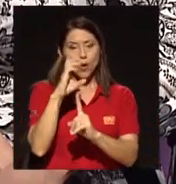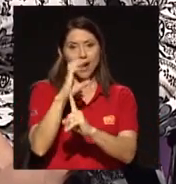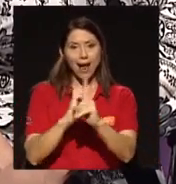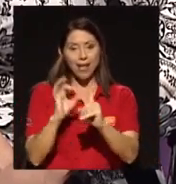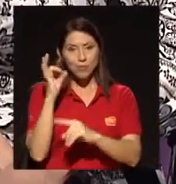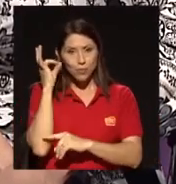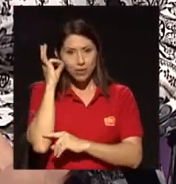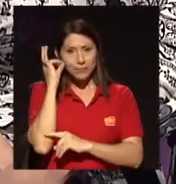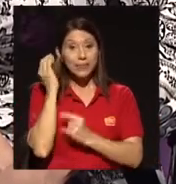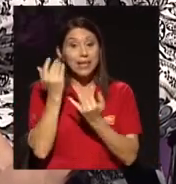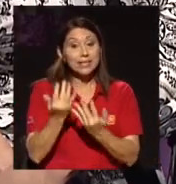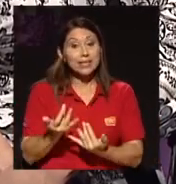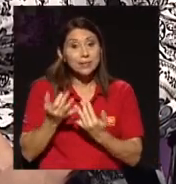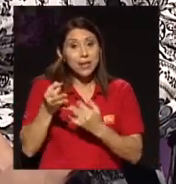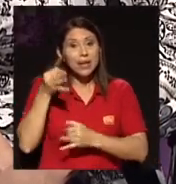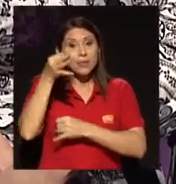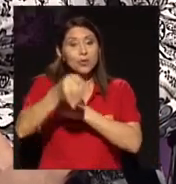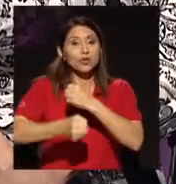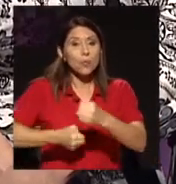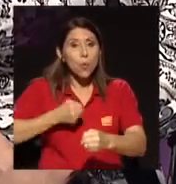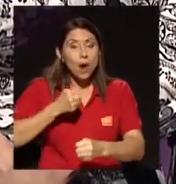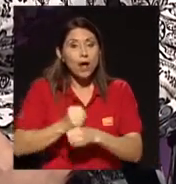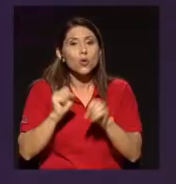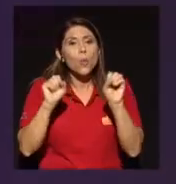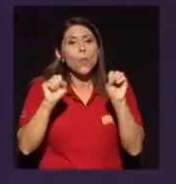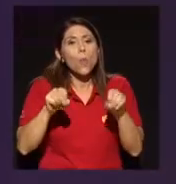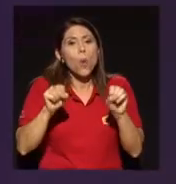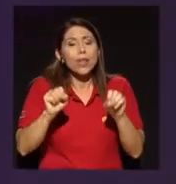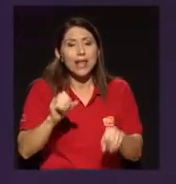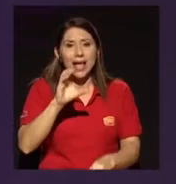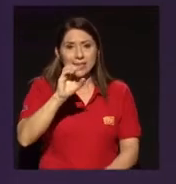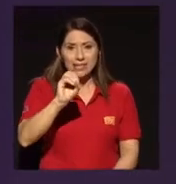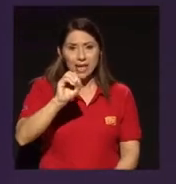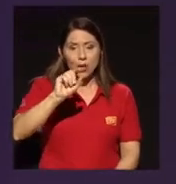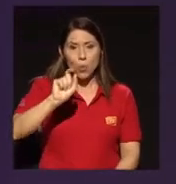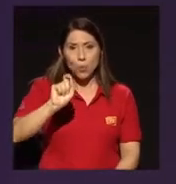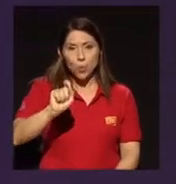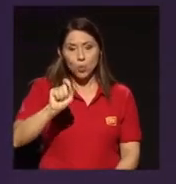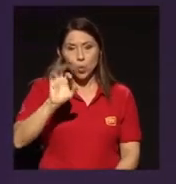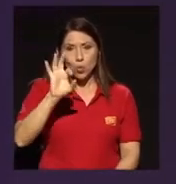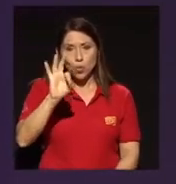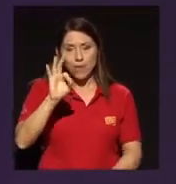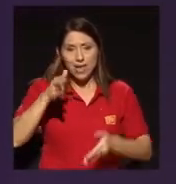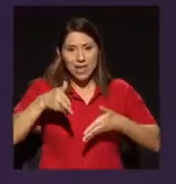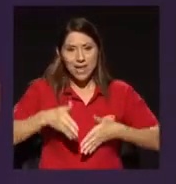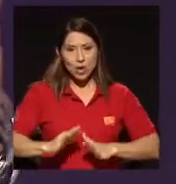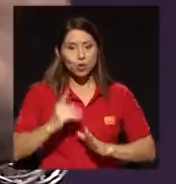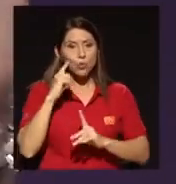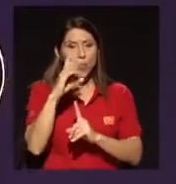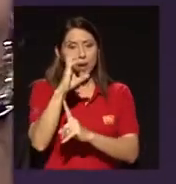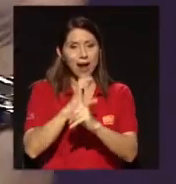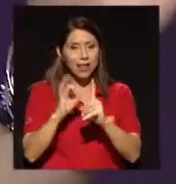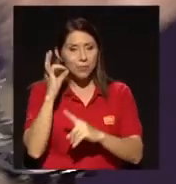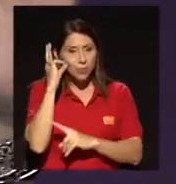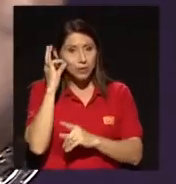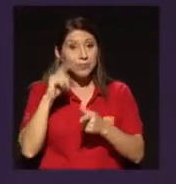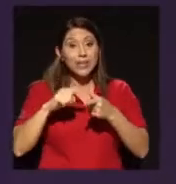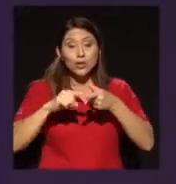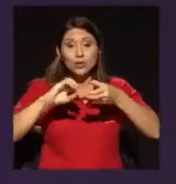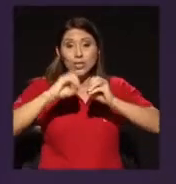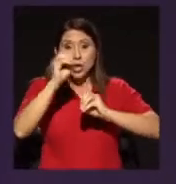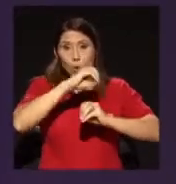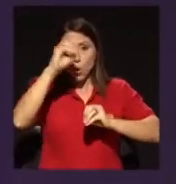espera incluso que el año entrante podríamos caer a 0.9 hijos por mujer. Como se ha reducido la tasa global